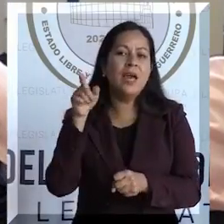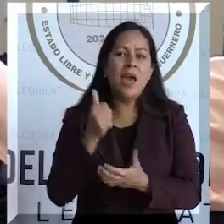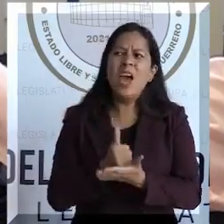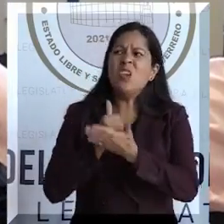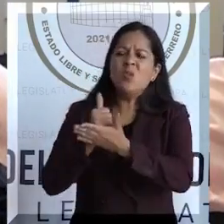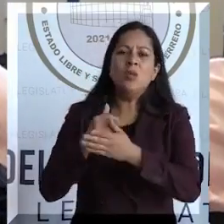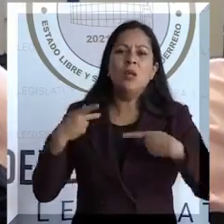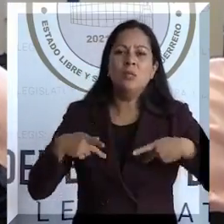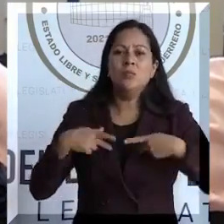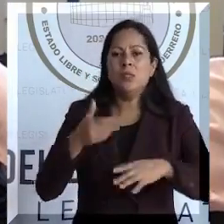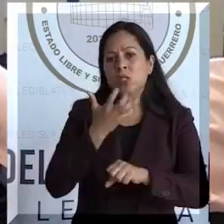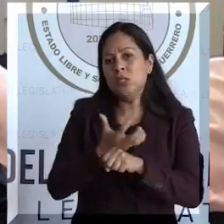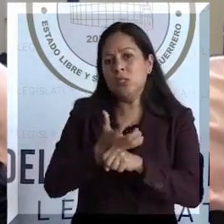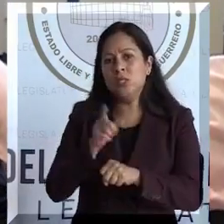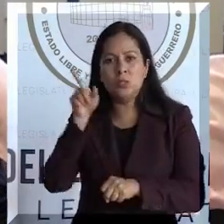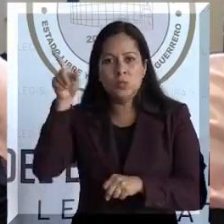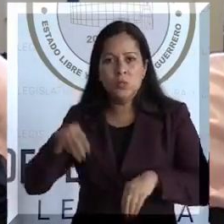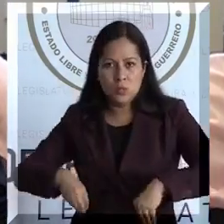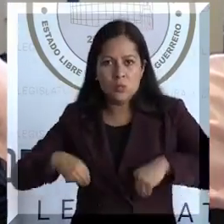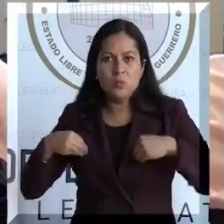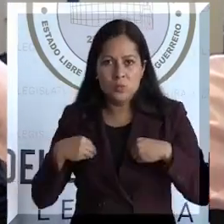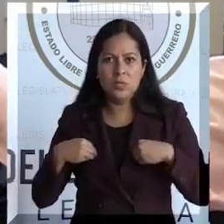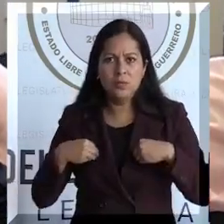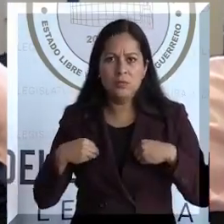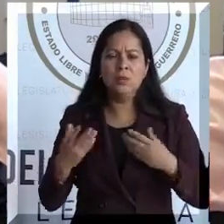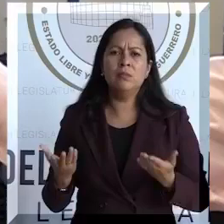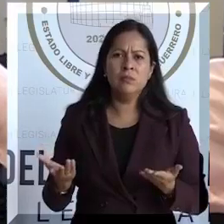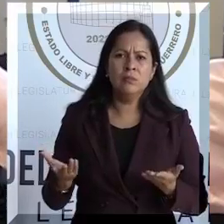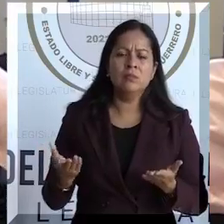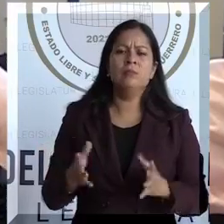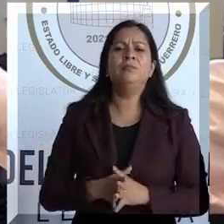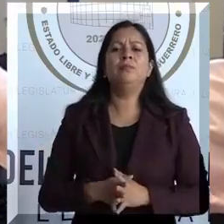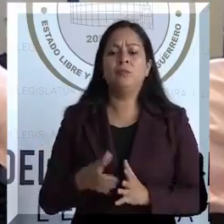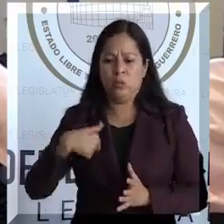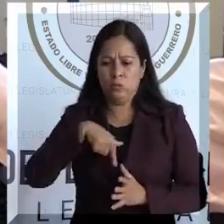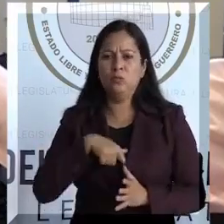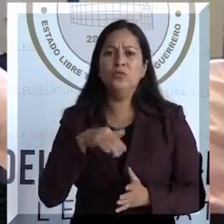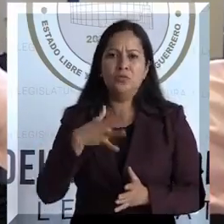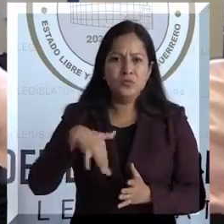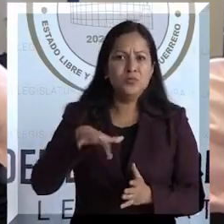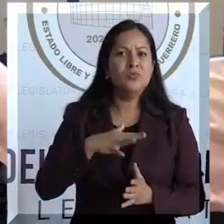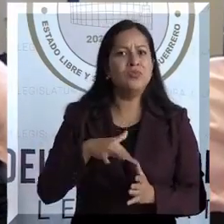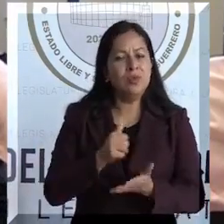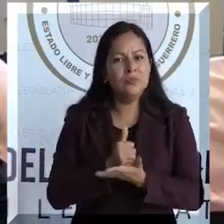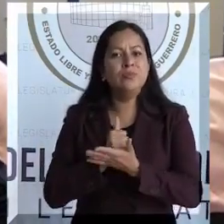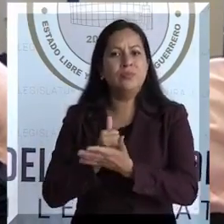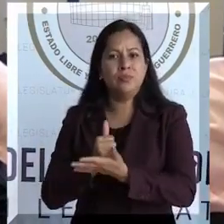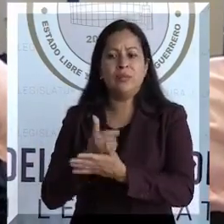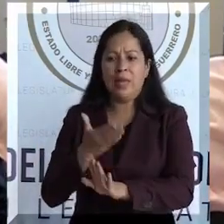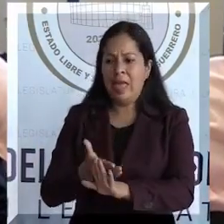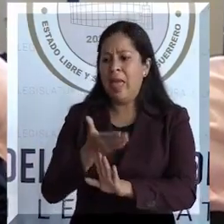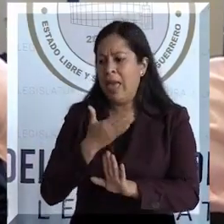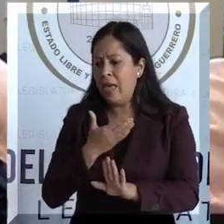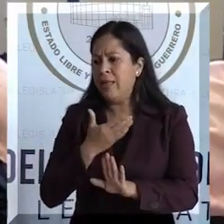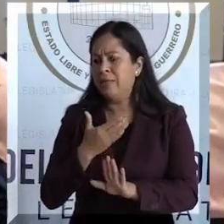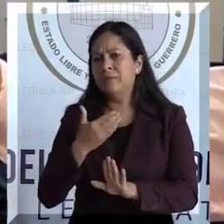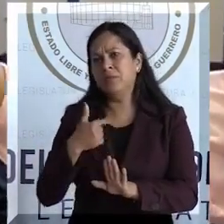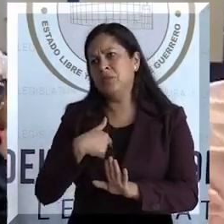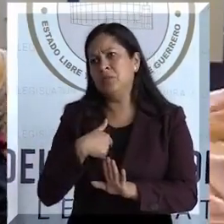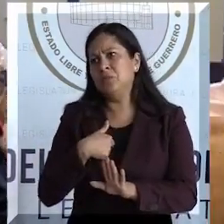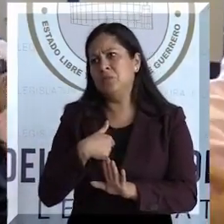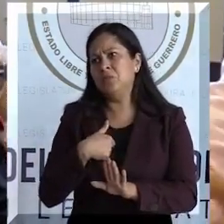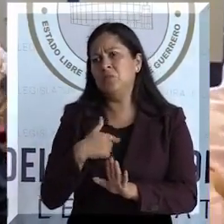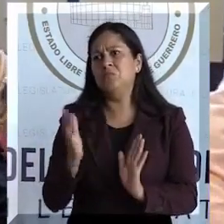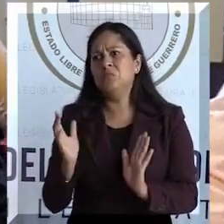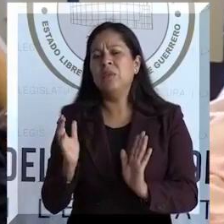la coordinadora de registro civil, que fueran hasta allá, porque pues Anteriormente, hasta donde yo tengo conocimiento,